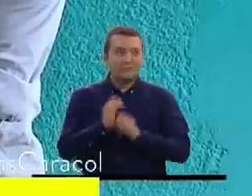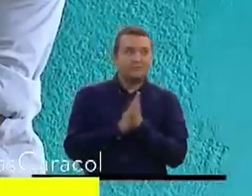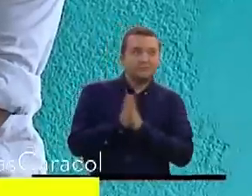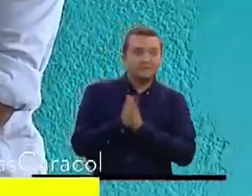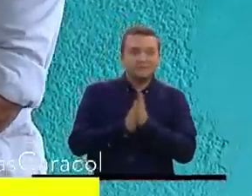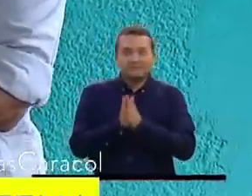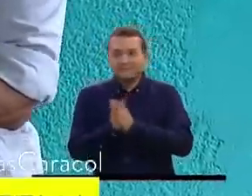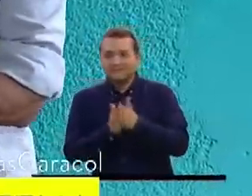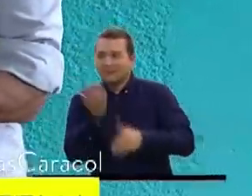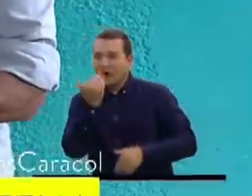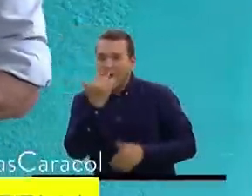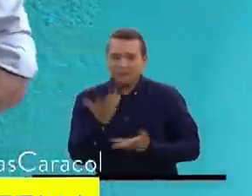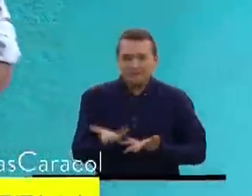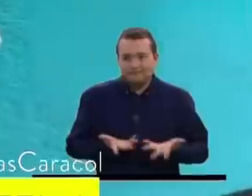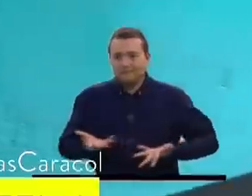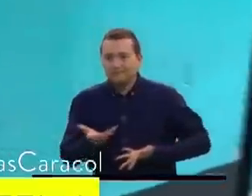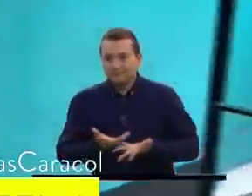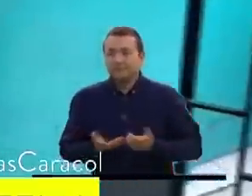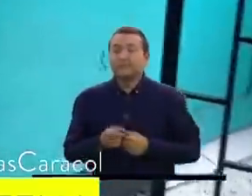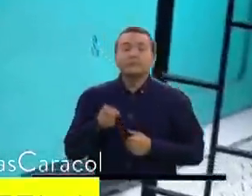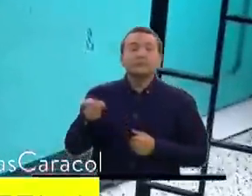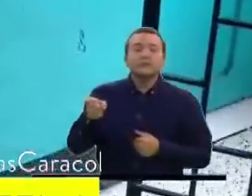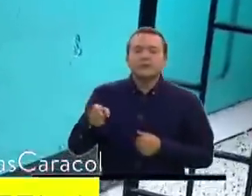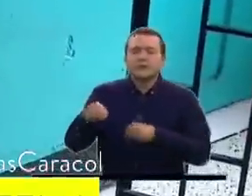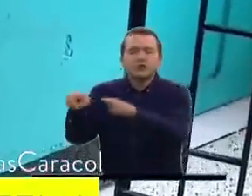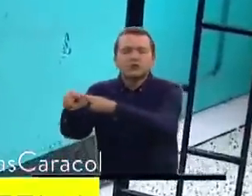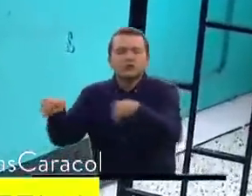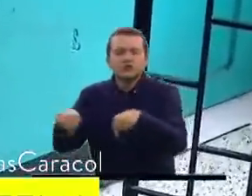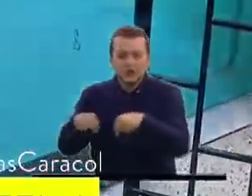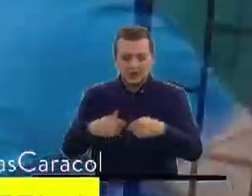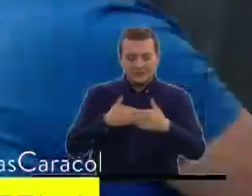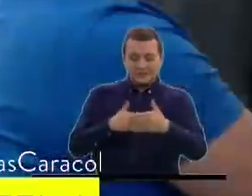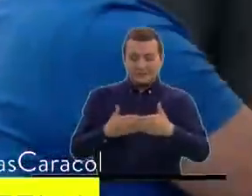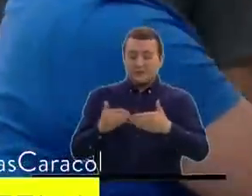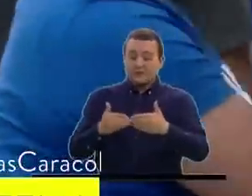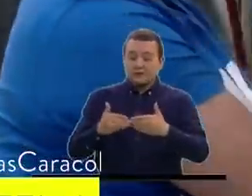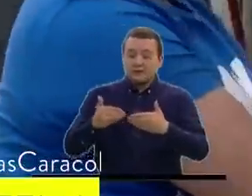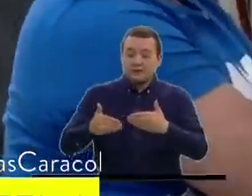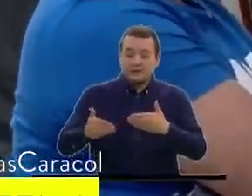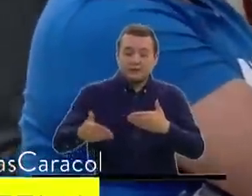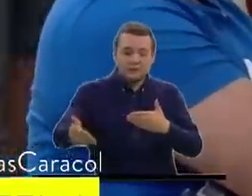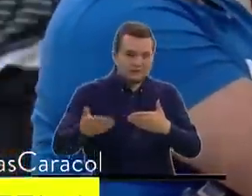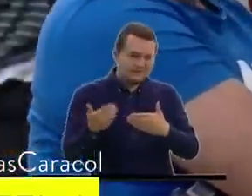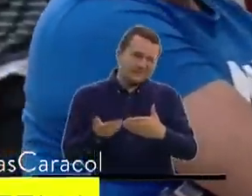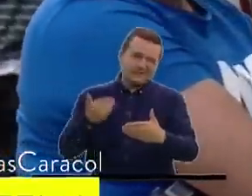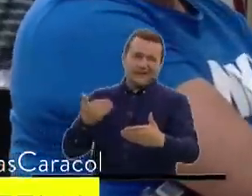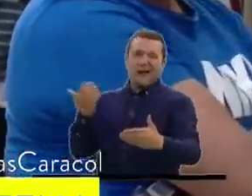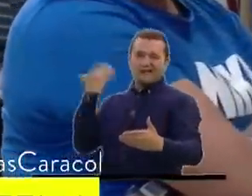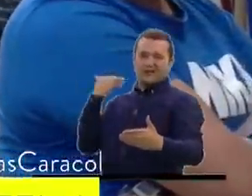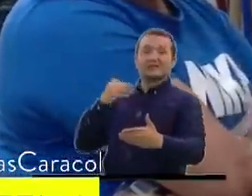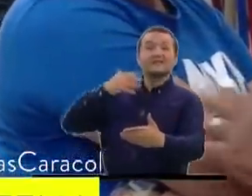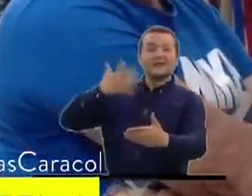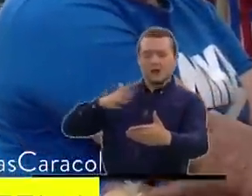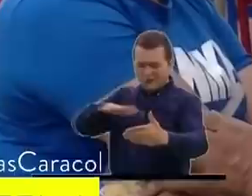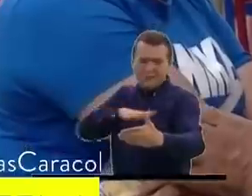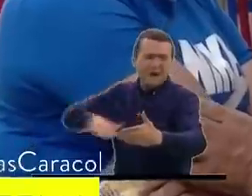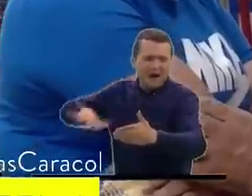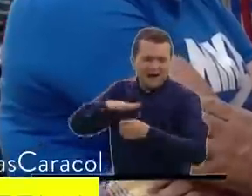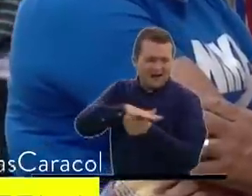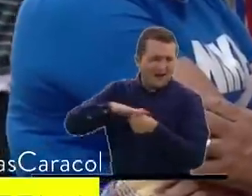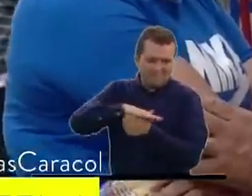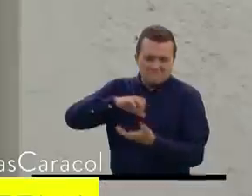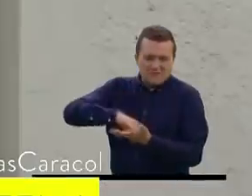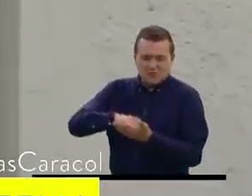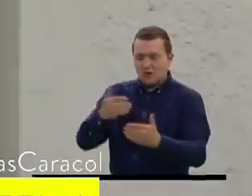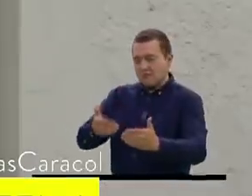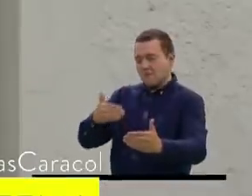el almuerzo. Un almuerzo que viene desde 5 cuadras atrás en el mismo sector. Pues entre todos aquí tuvimos la idea de